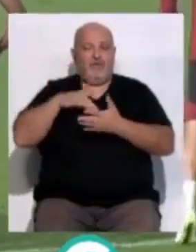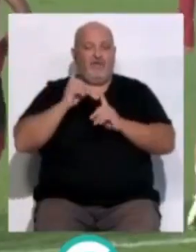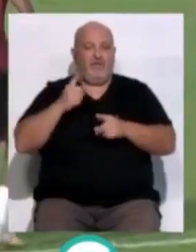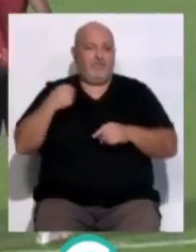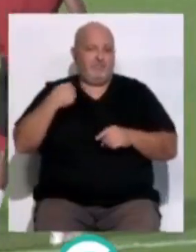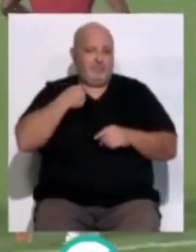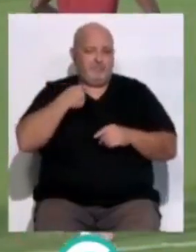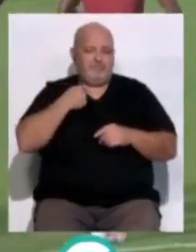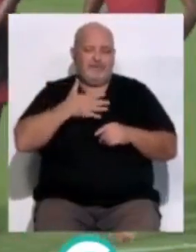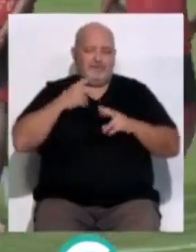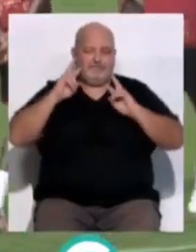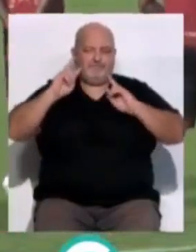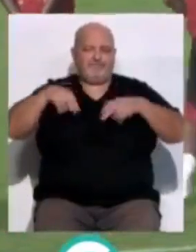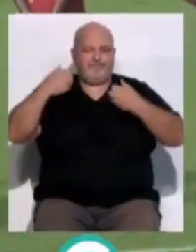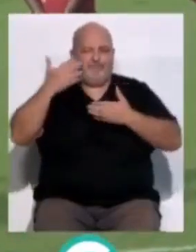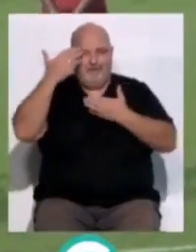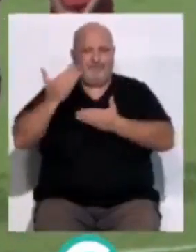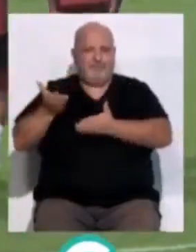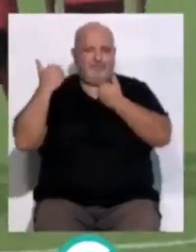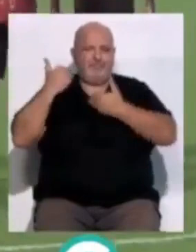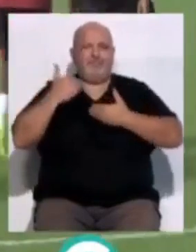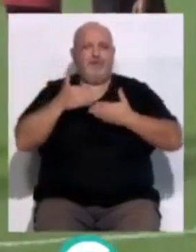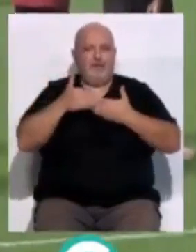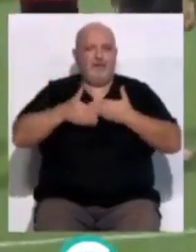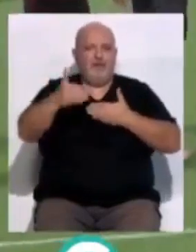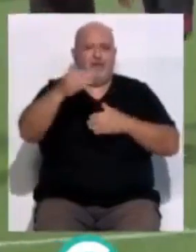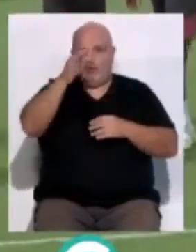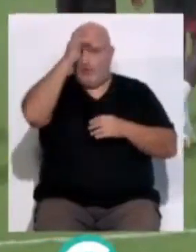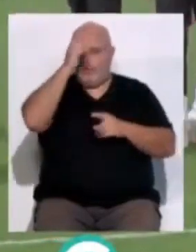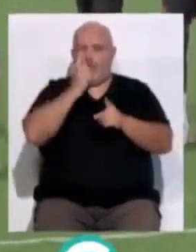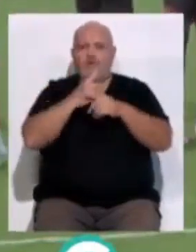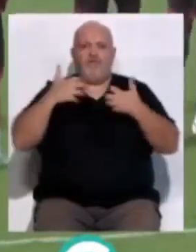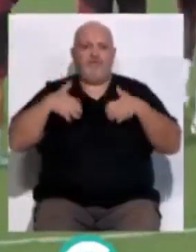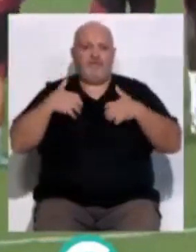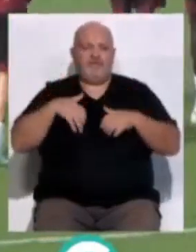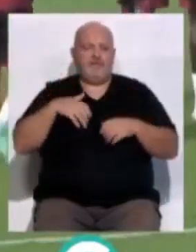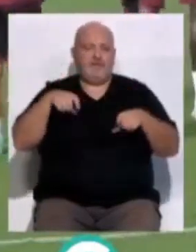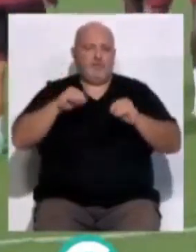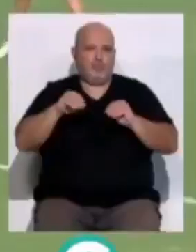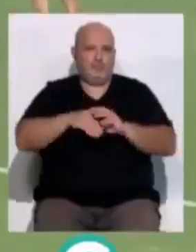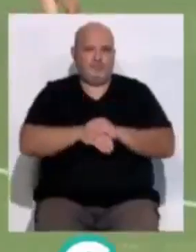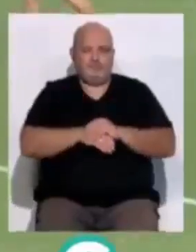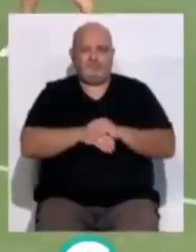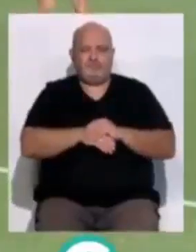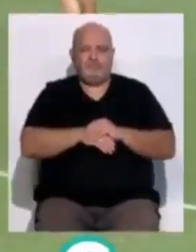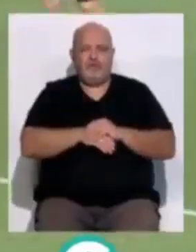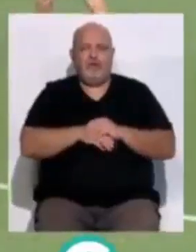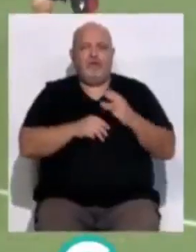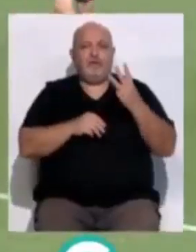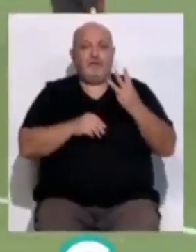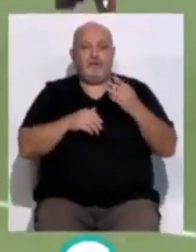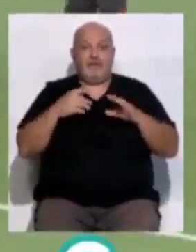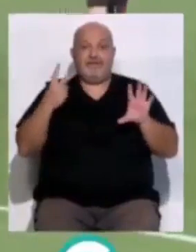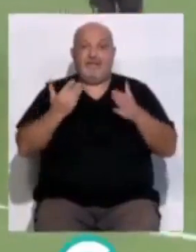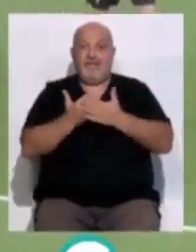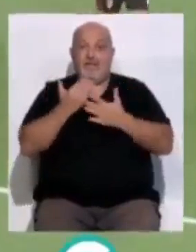San Mamés y busca resarcirse recuperando su mejor versión este domingo ante el Real Betis en el Benito Villamarín. Tres partidos en siete